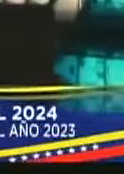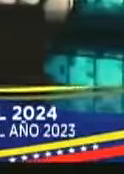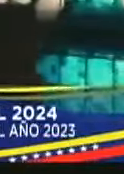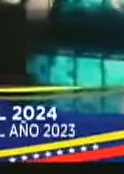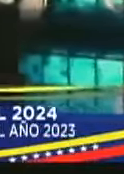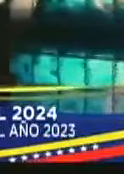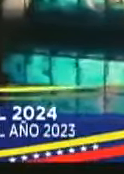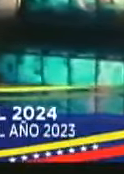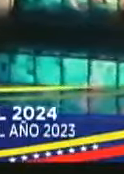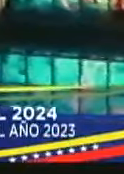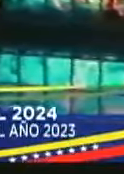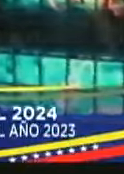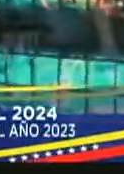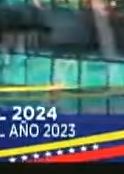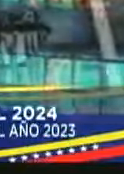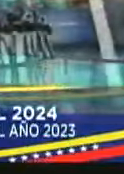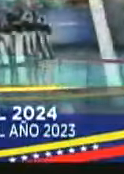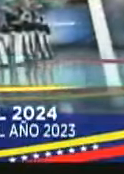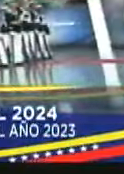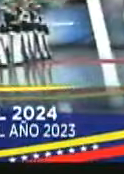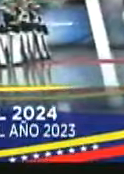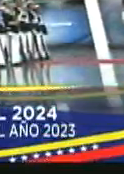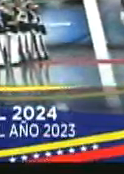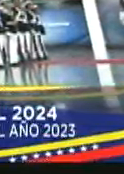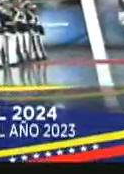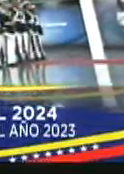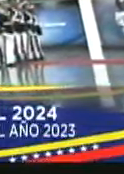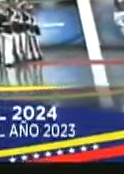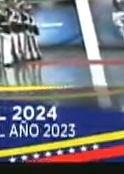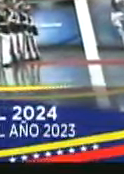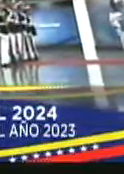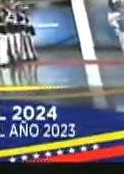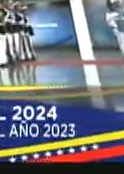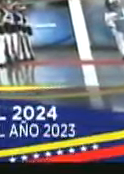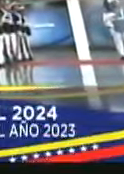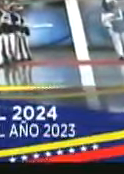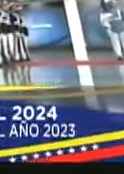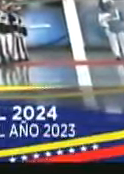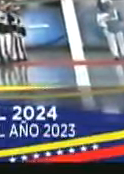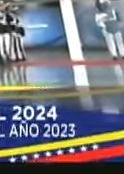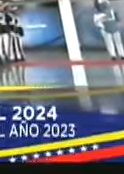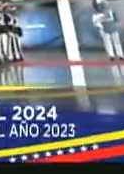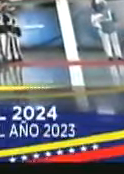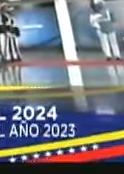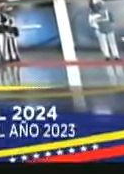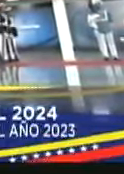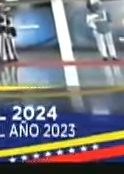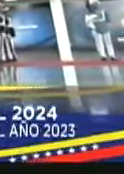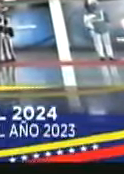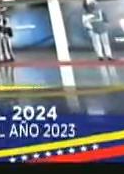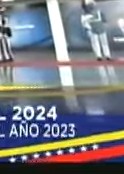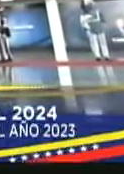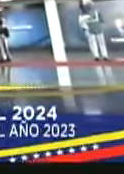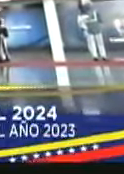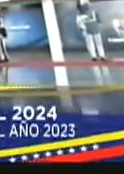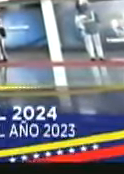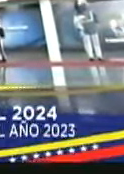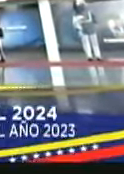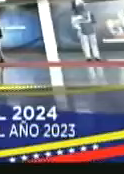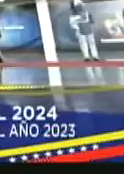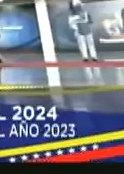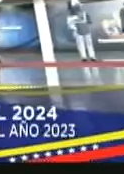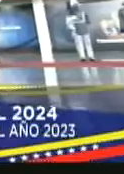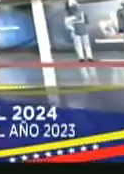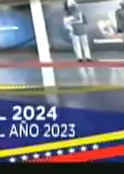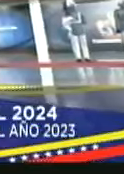a vencer y sobre todo avanzar en el crecimiento próspero con todo un país. Lo que se va a imponer es la paz, la